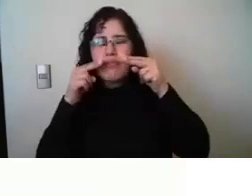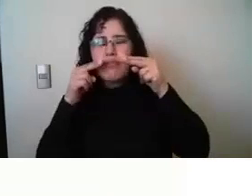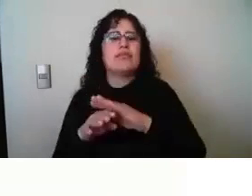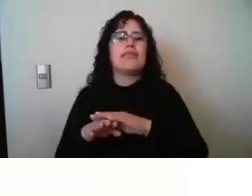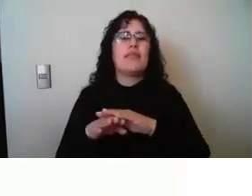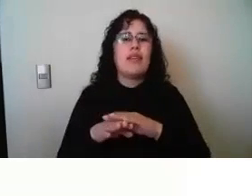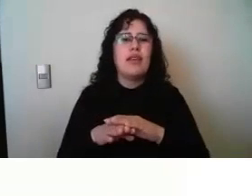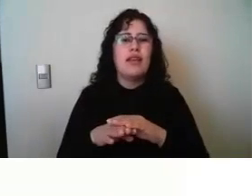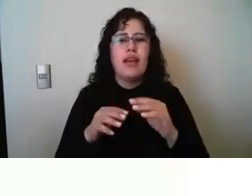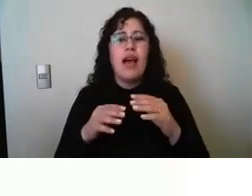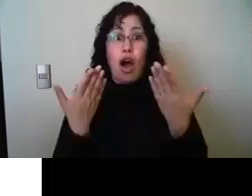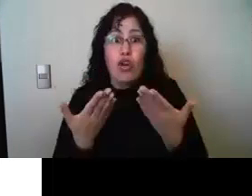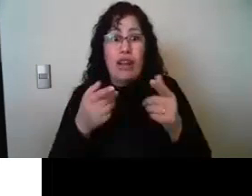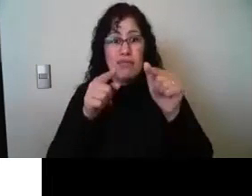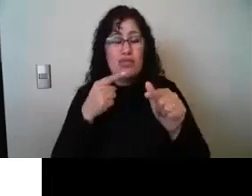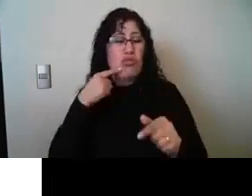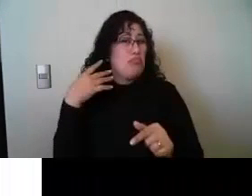esta vía.